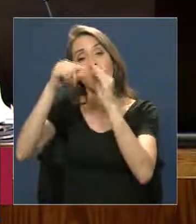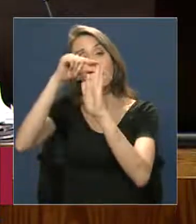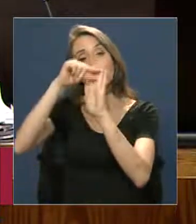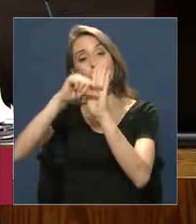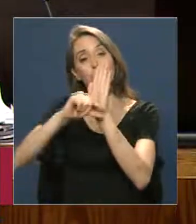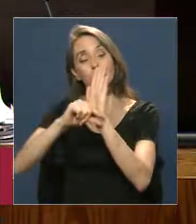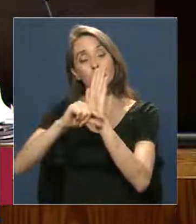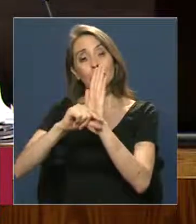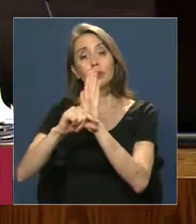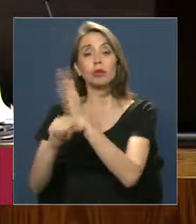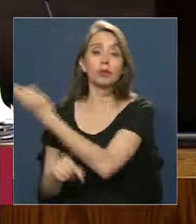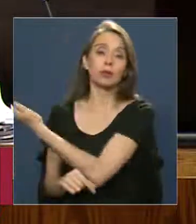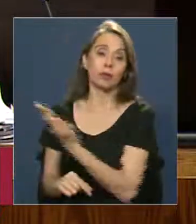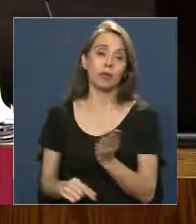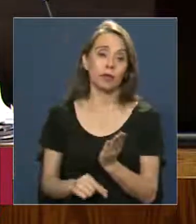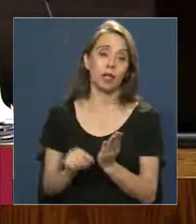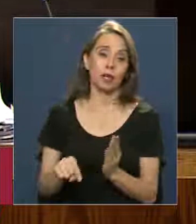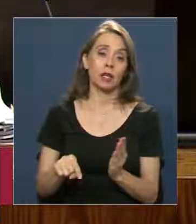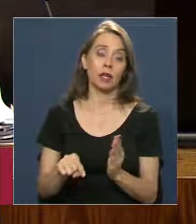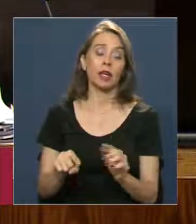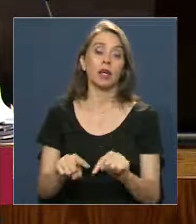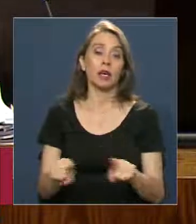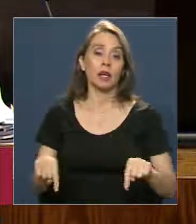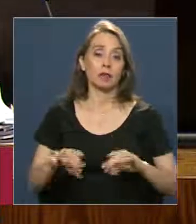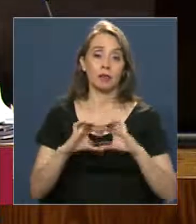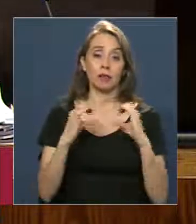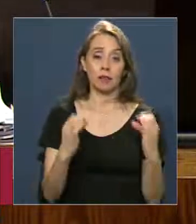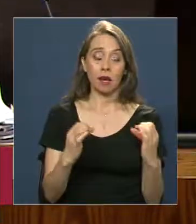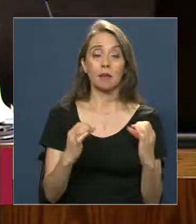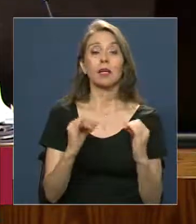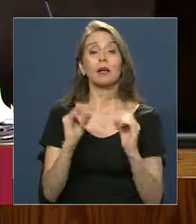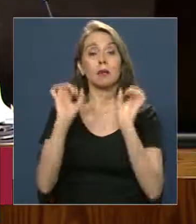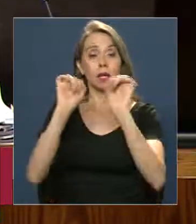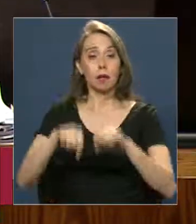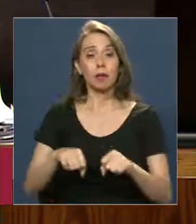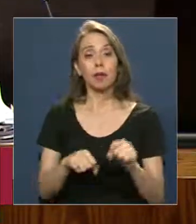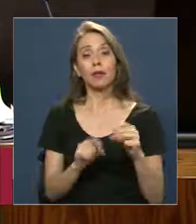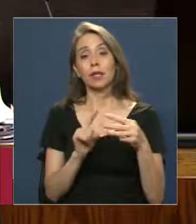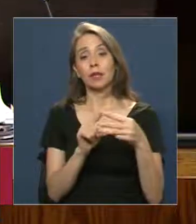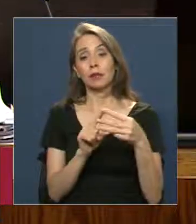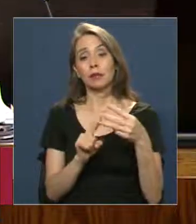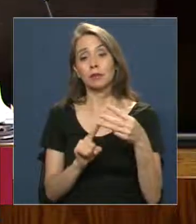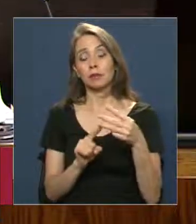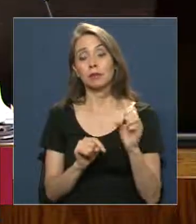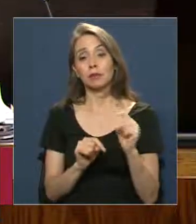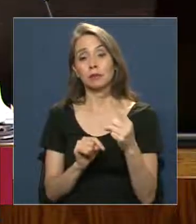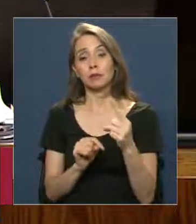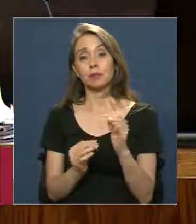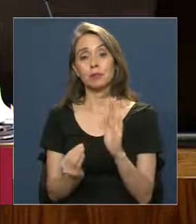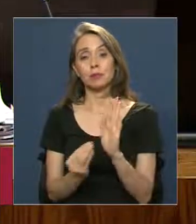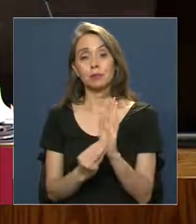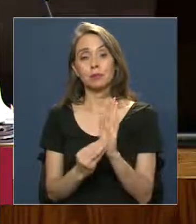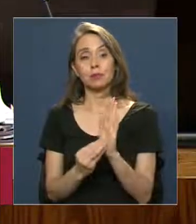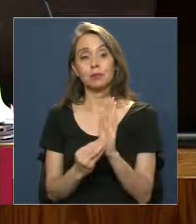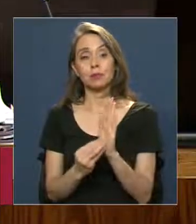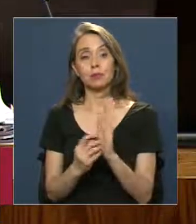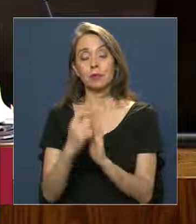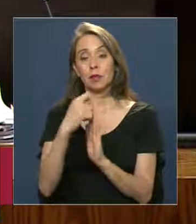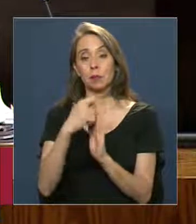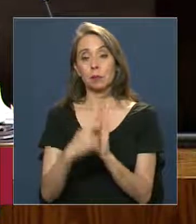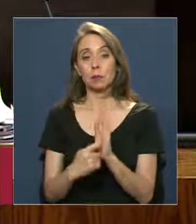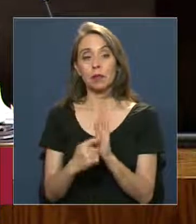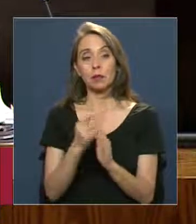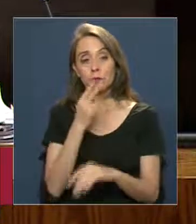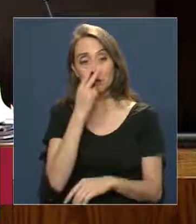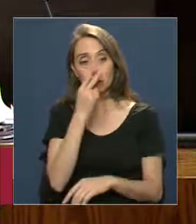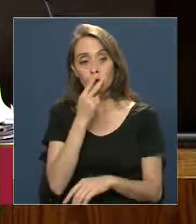esta corporación las pueda refrendar. Y básicamente dice en relación con tres puntos. En primer lugar, con la consideración del mes de